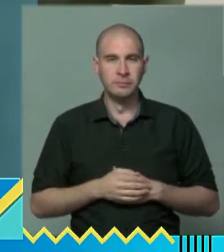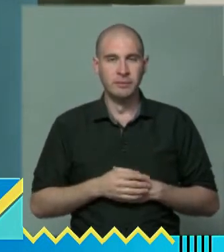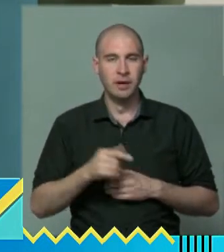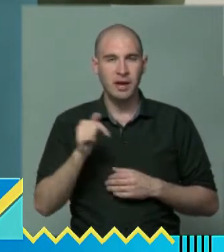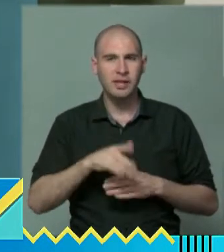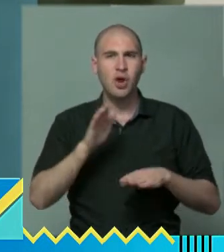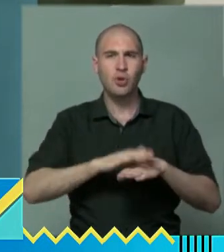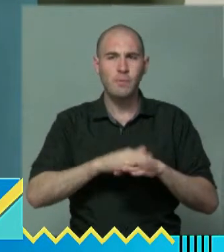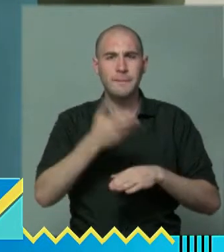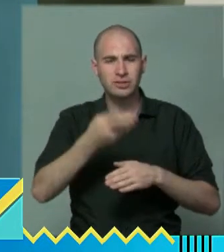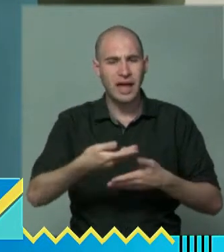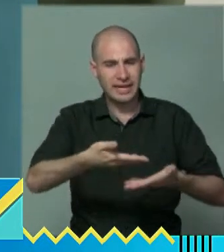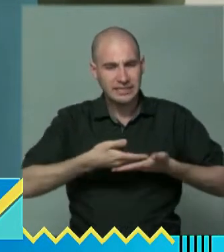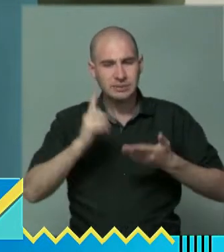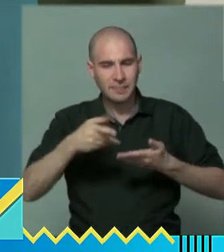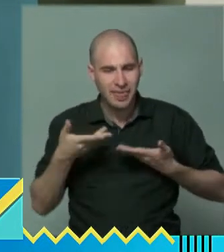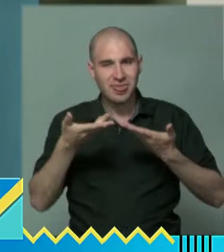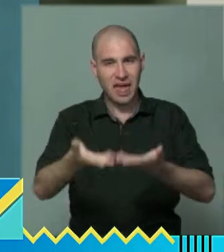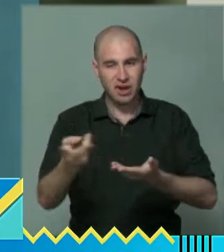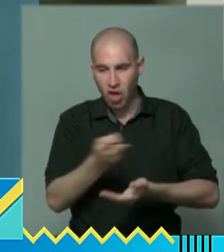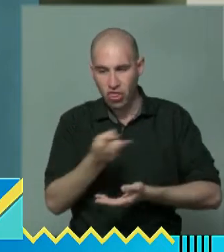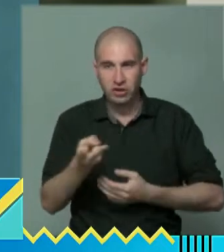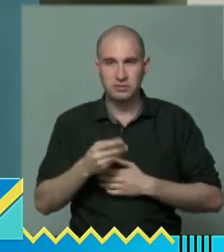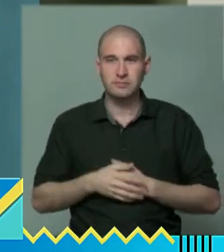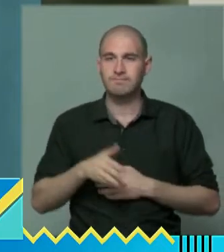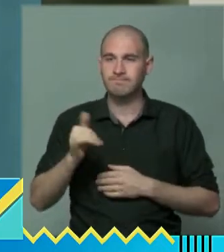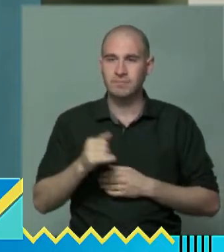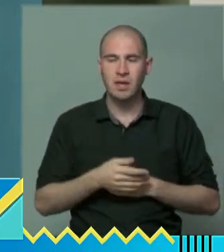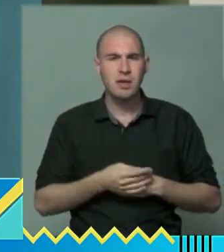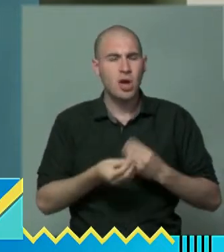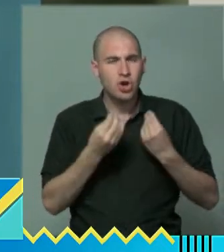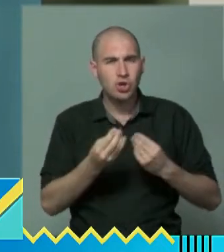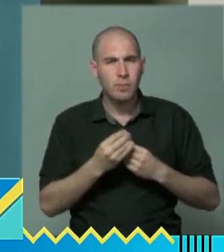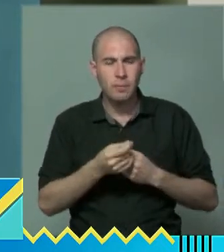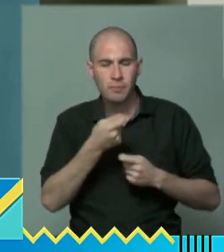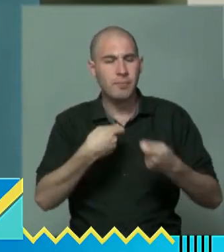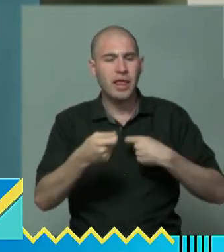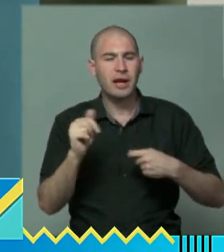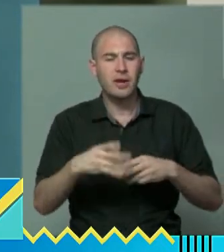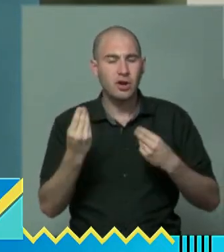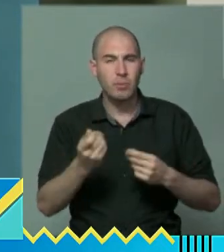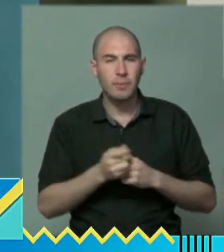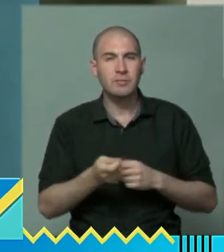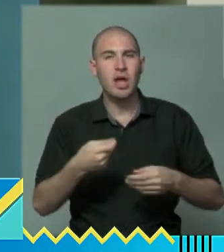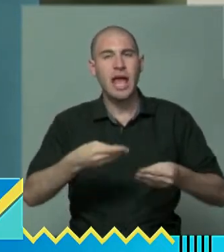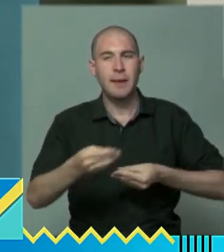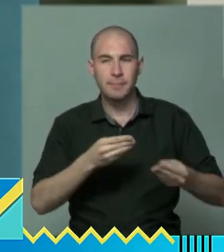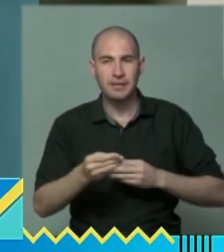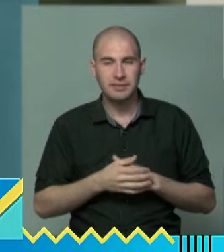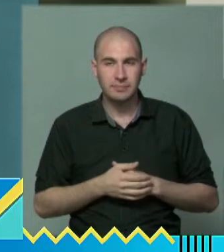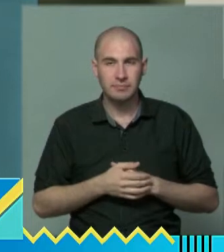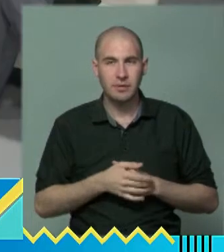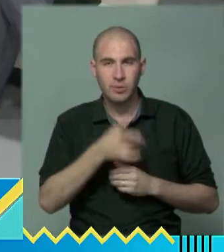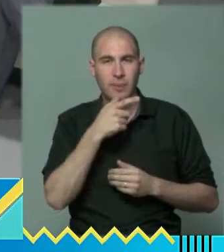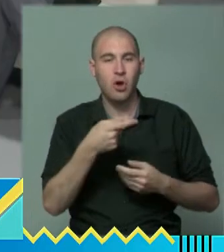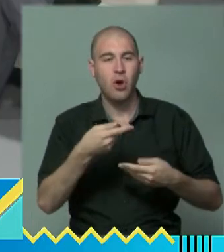tan culpable el que recibe como el que da coimas? Exacto. ¿Cómo se va a manejar en este caso a lo mejor una empresa que de algún modo recibe